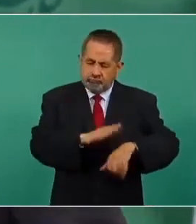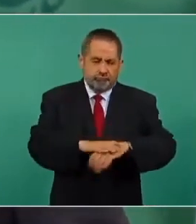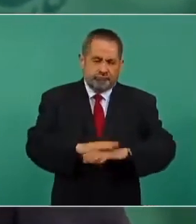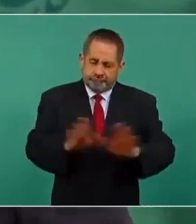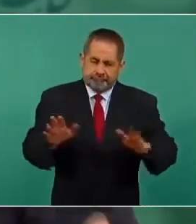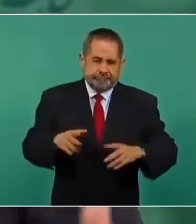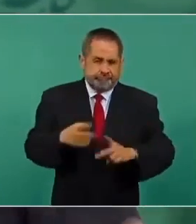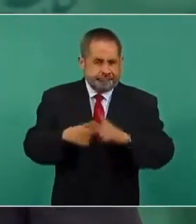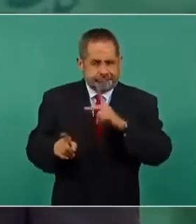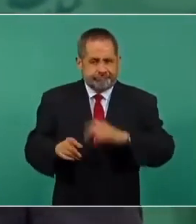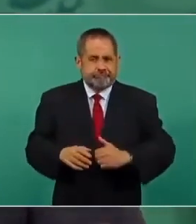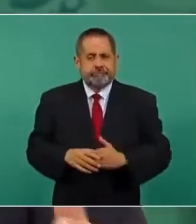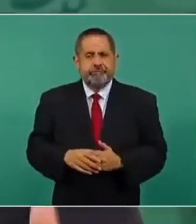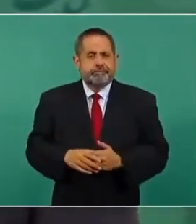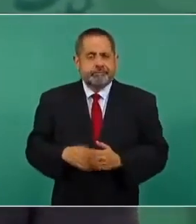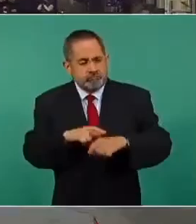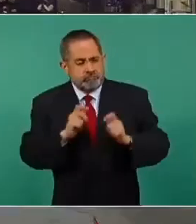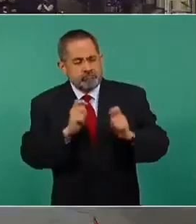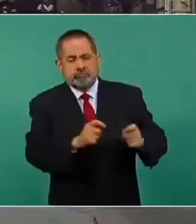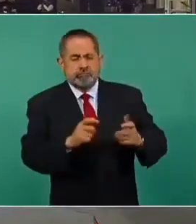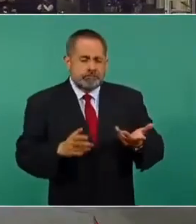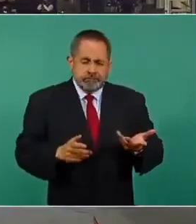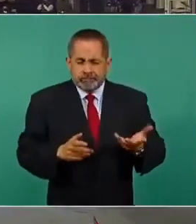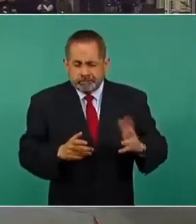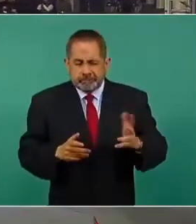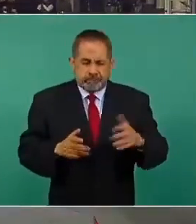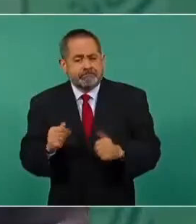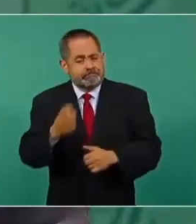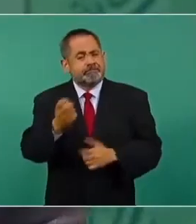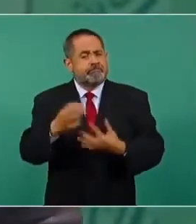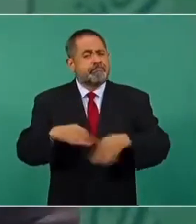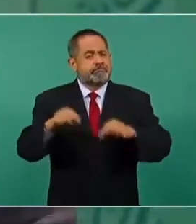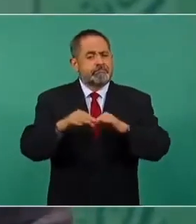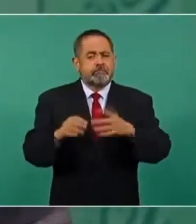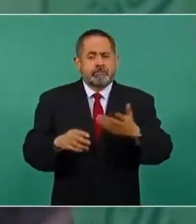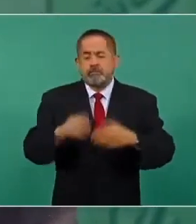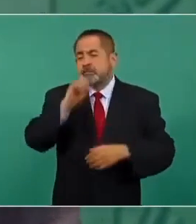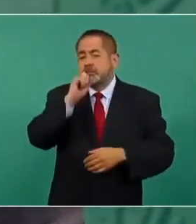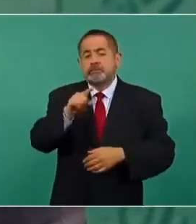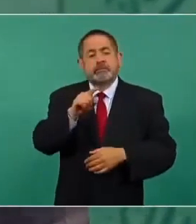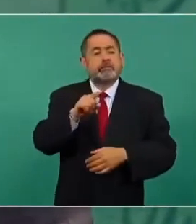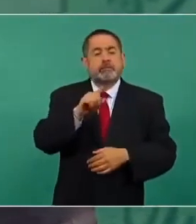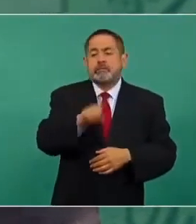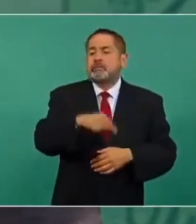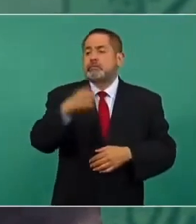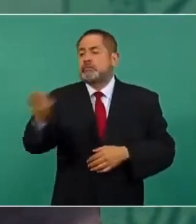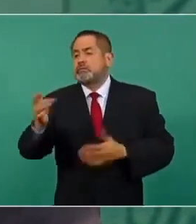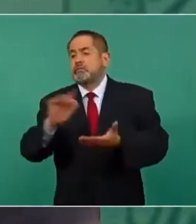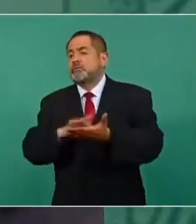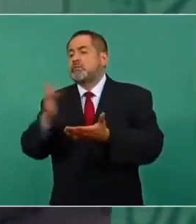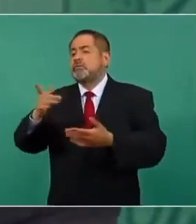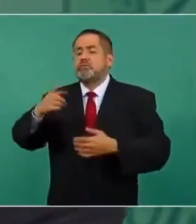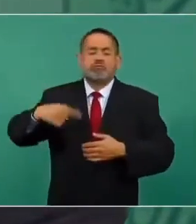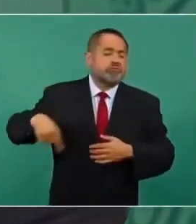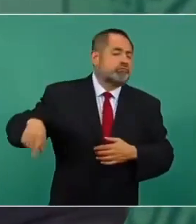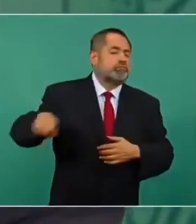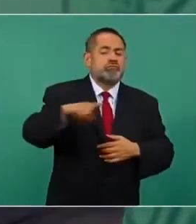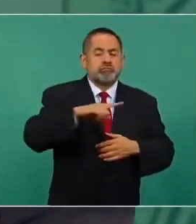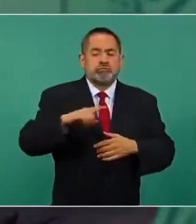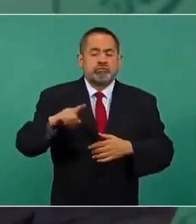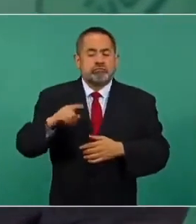Ya es tiempo. Y agradecerle pues a todas